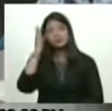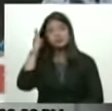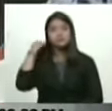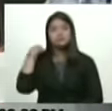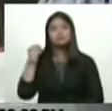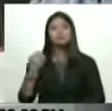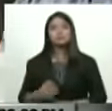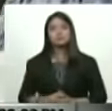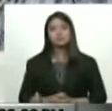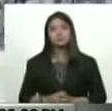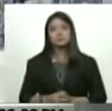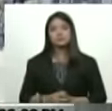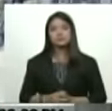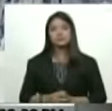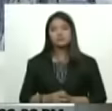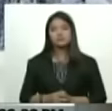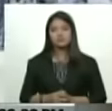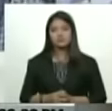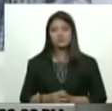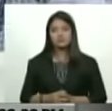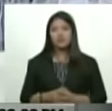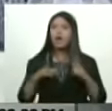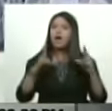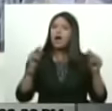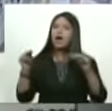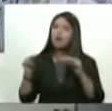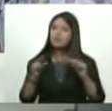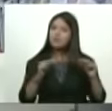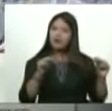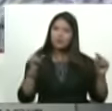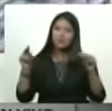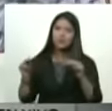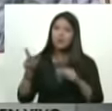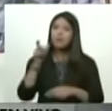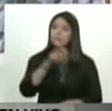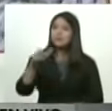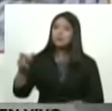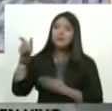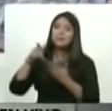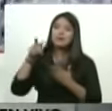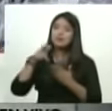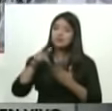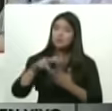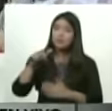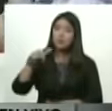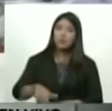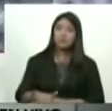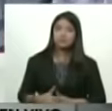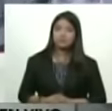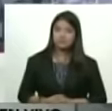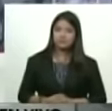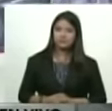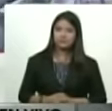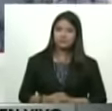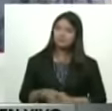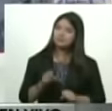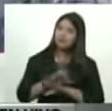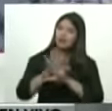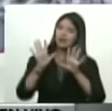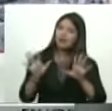para seguir conversando, además con algunos de los empresarios que participaron el día de hoy. Y van a sostener, por